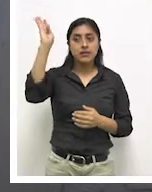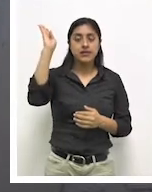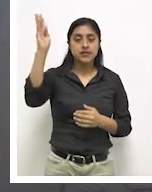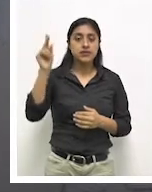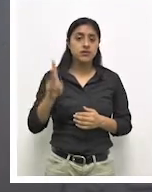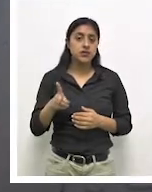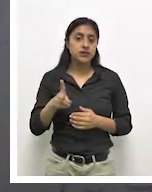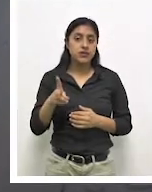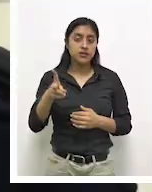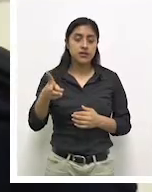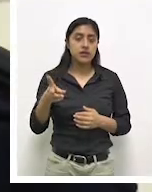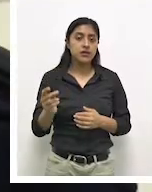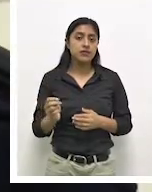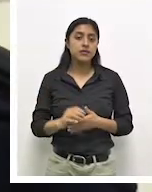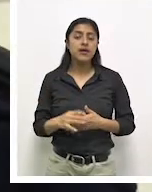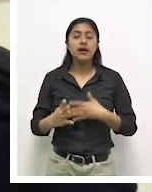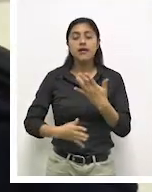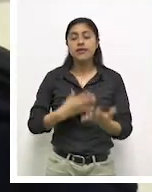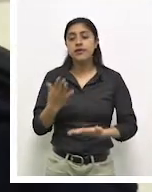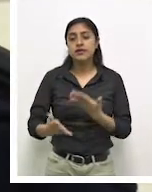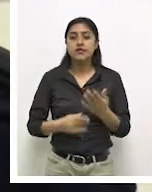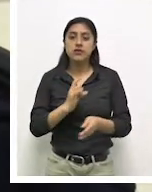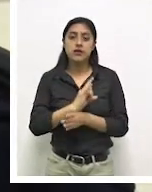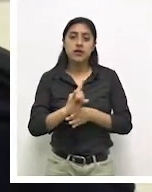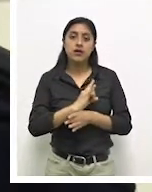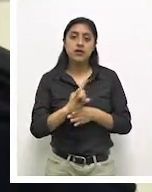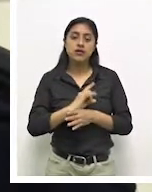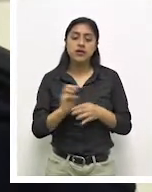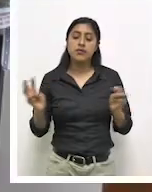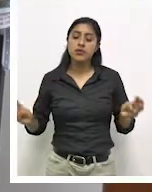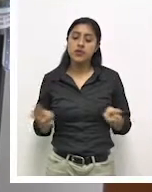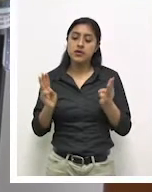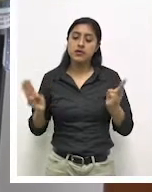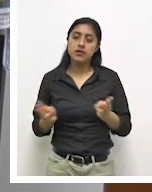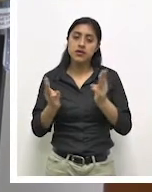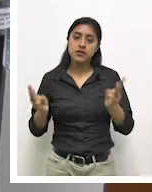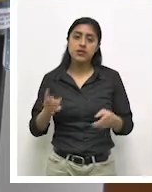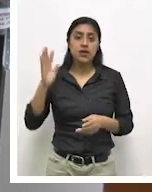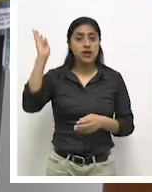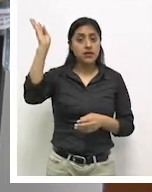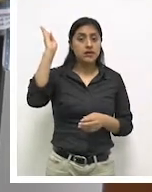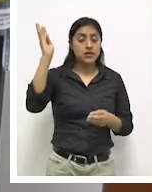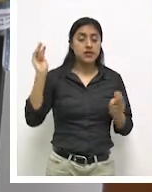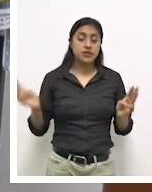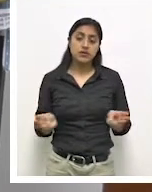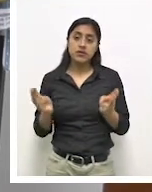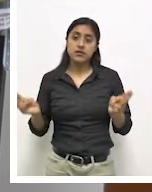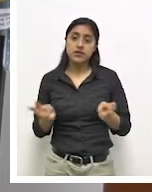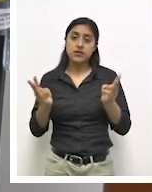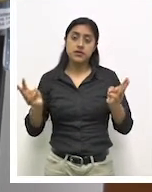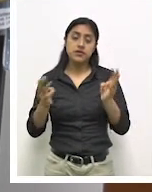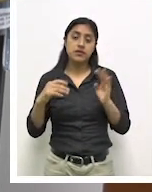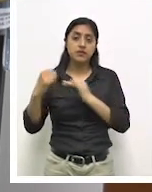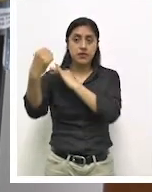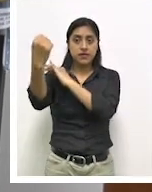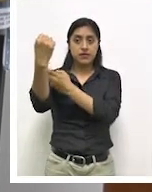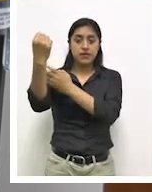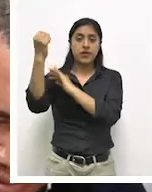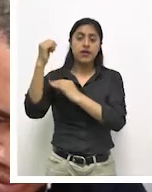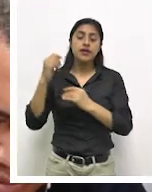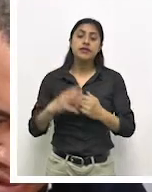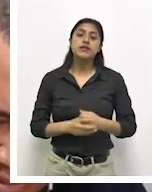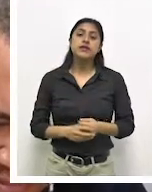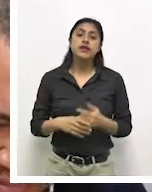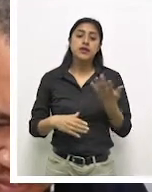aspectos registrales, atención al usuario, aspectos motivacionales que fortalecen los conocimientos que el